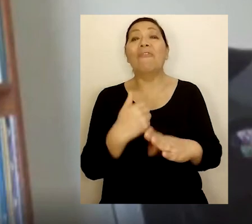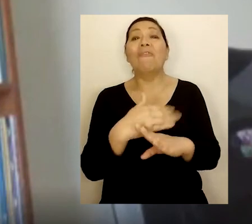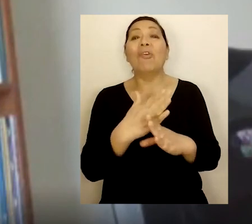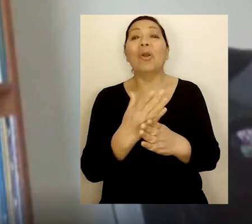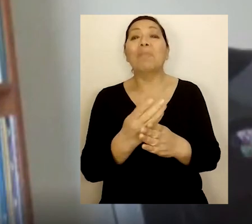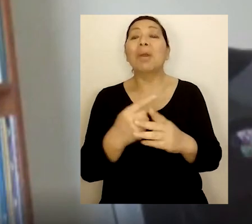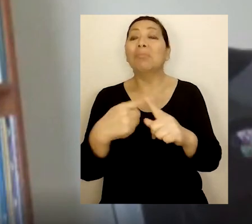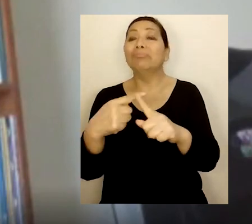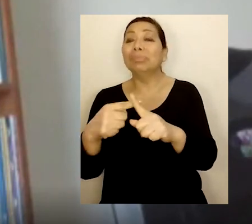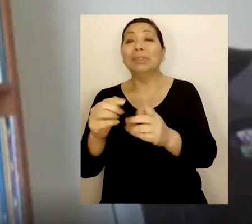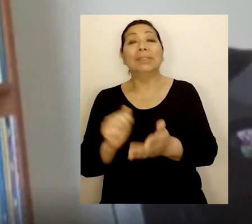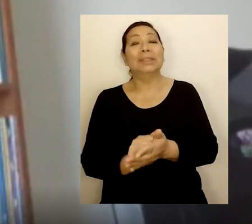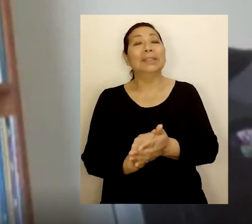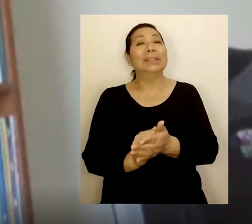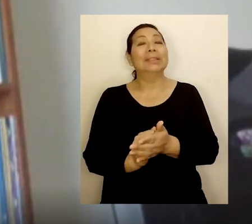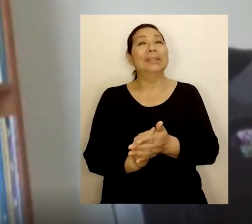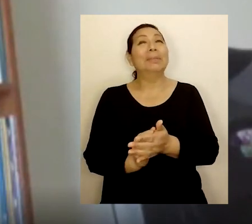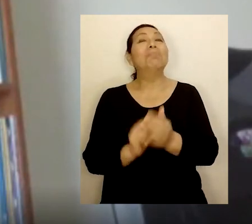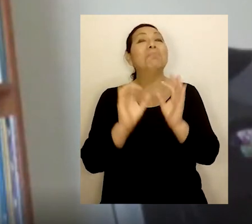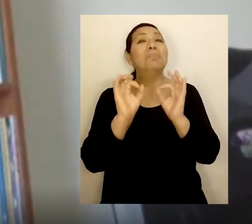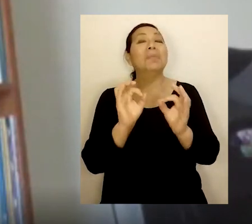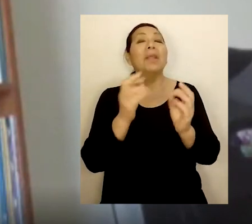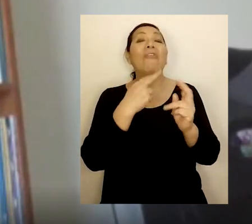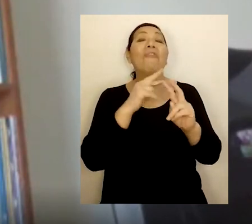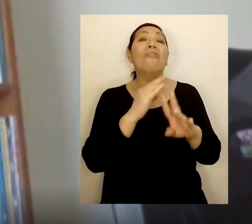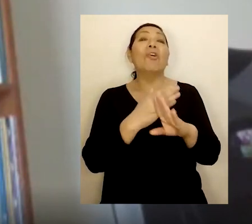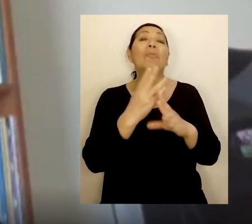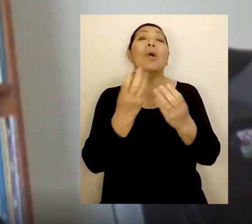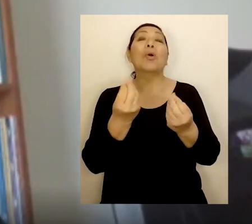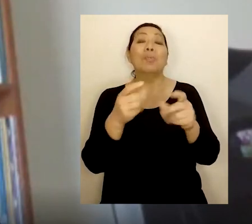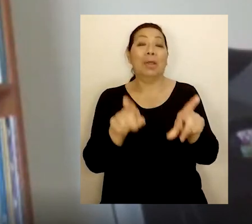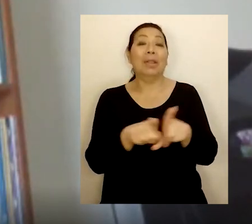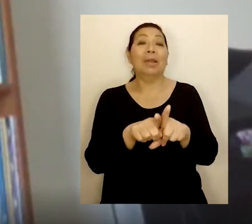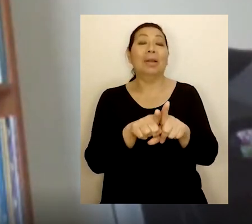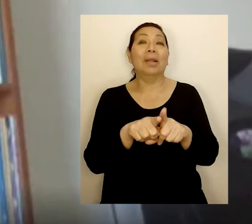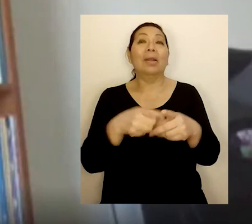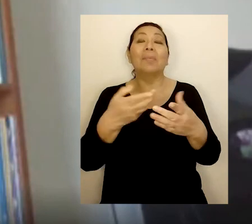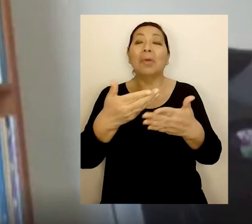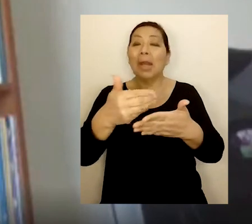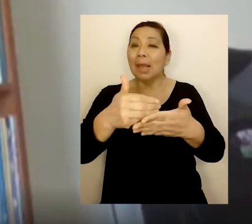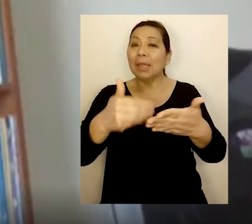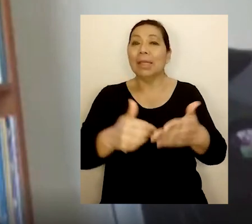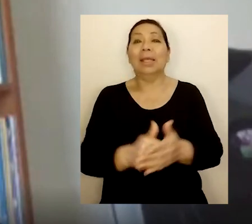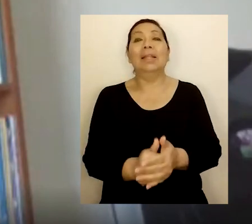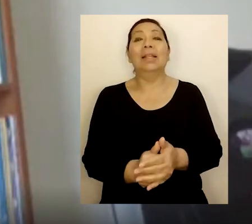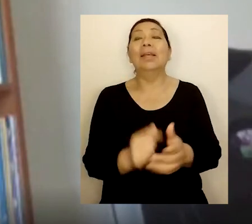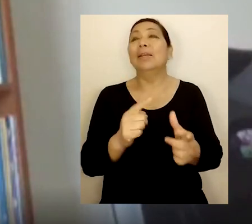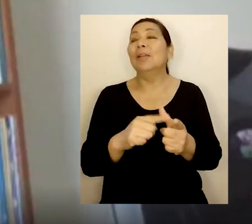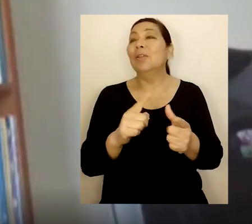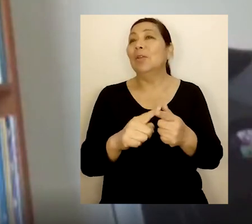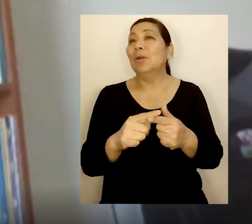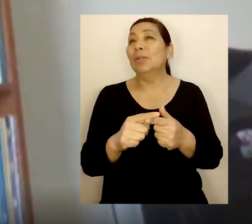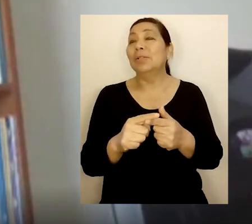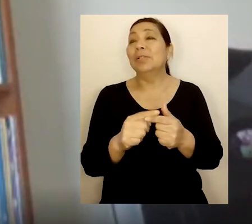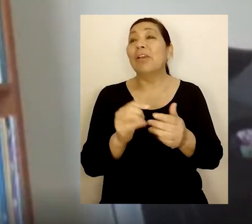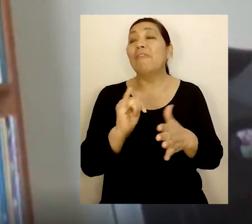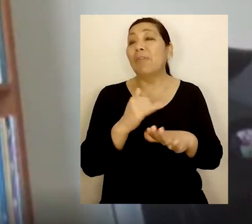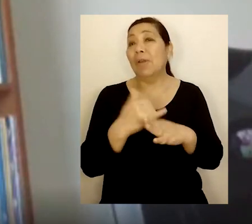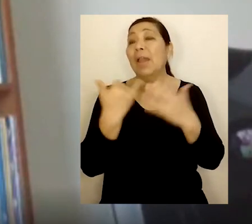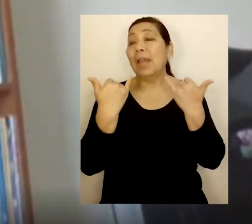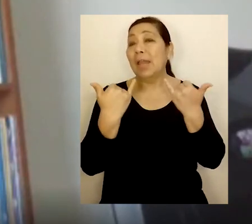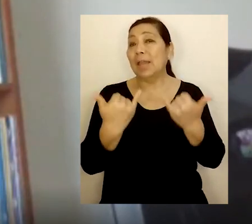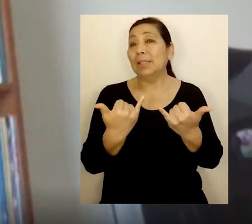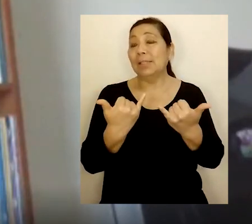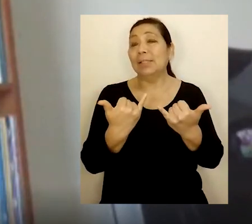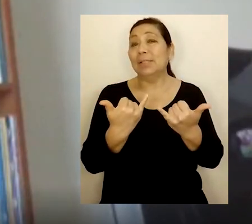medios múltiples y fines de precisamente del delito, asimismo la pluralidad de los agentes. Entonces, en virtud a